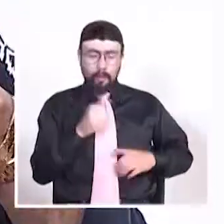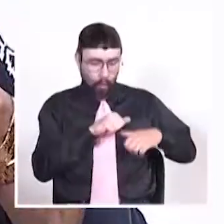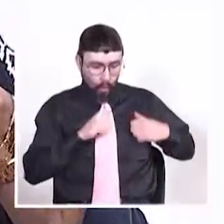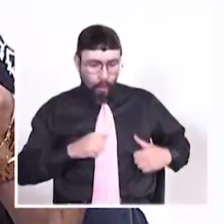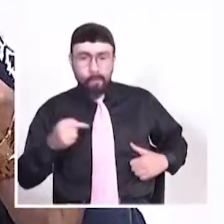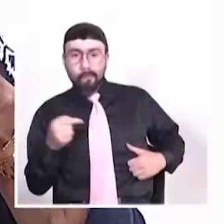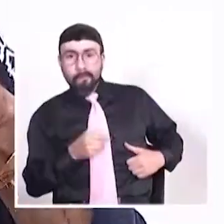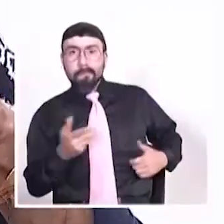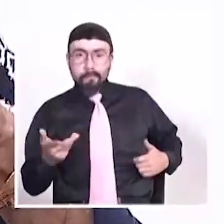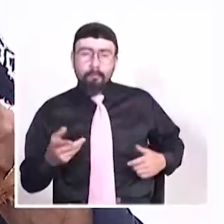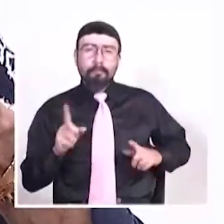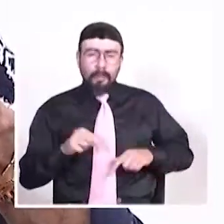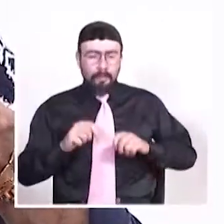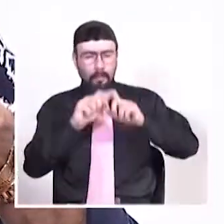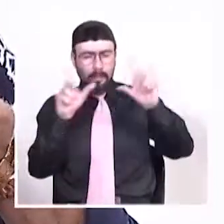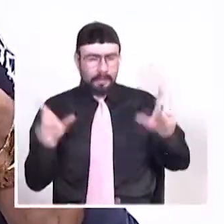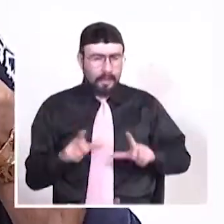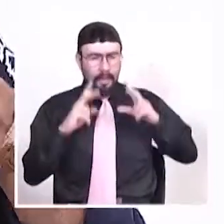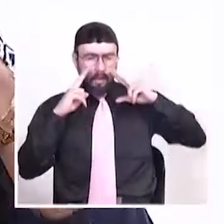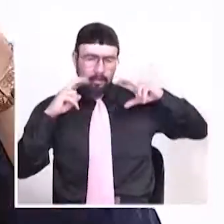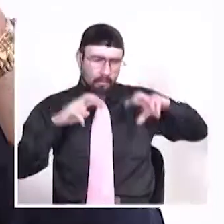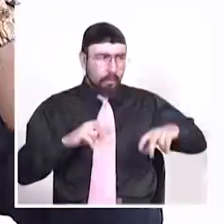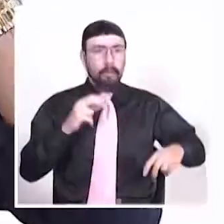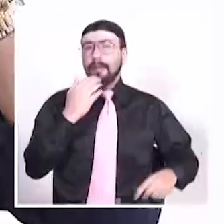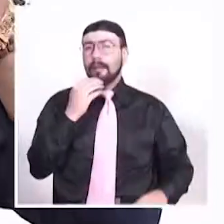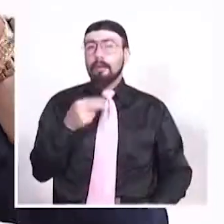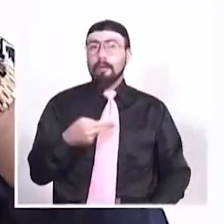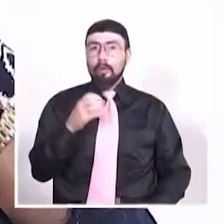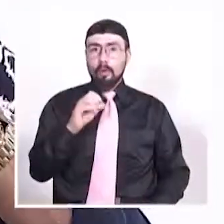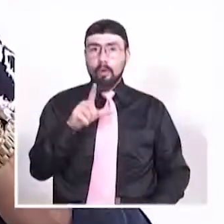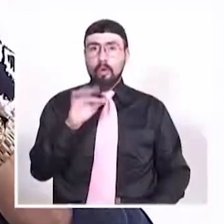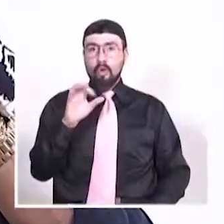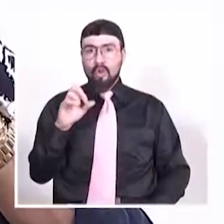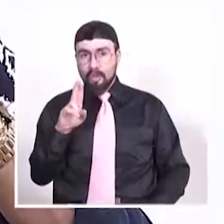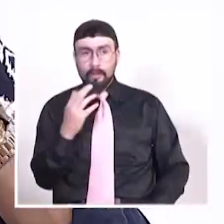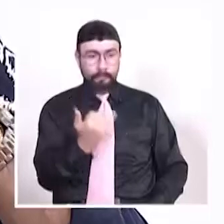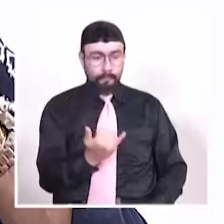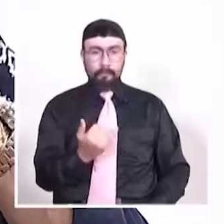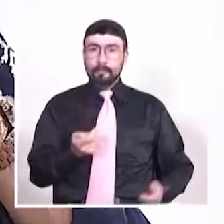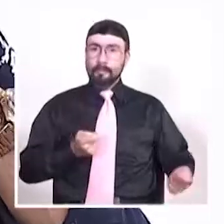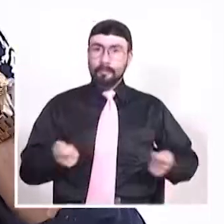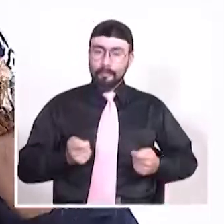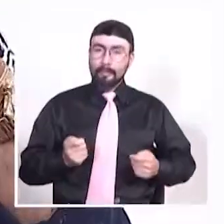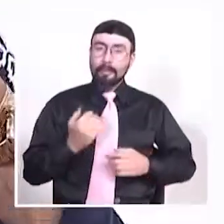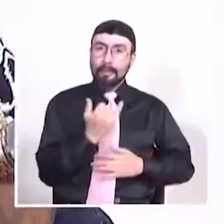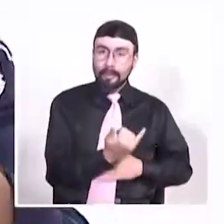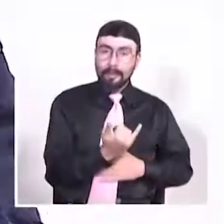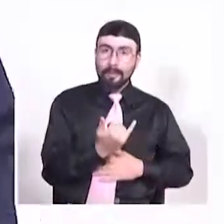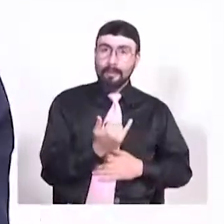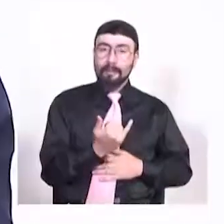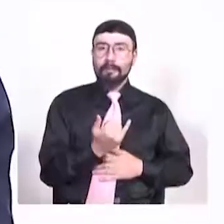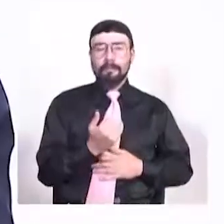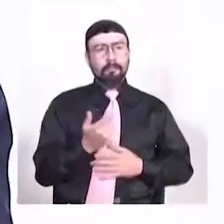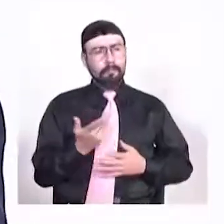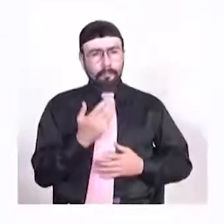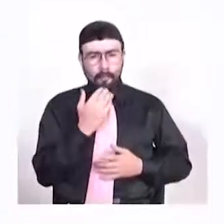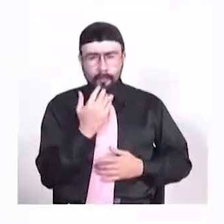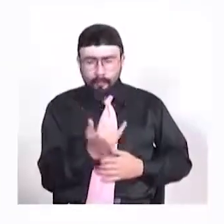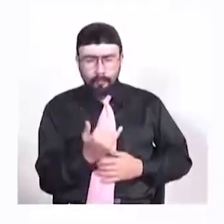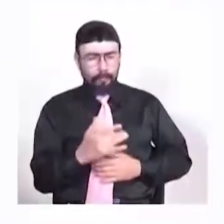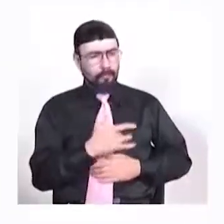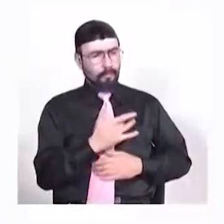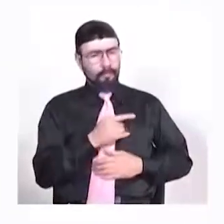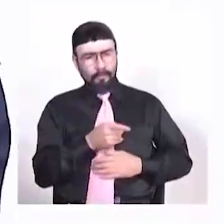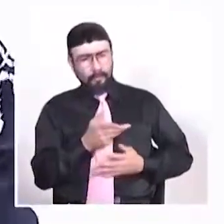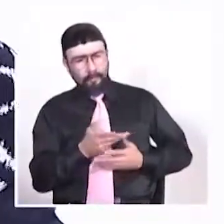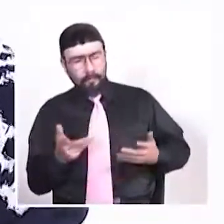por eso esos exámenes como el Holter nos van a definir el ritmo cardíaco y detrás de eso pues una sintomatología. Él